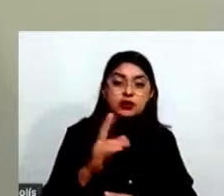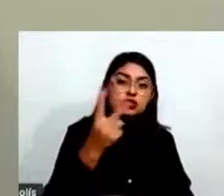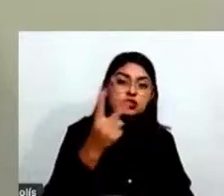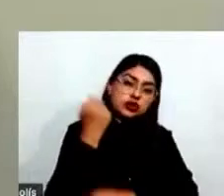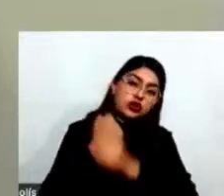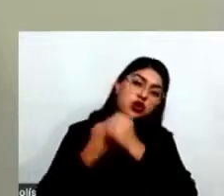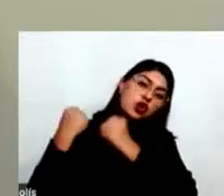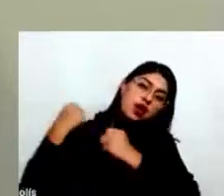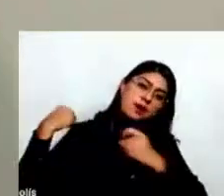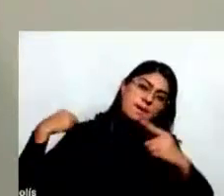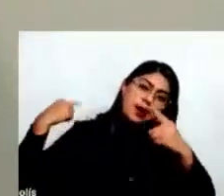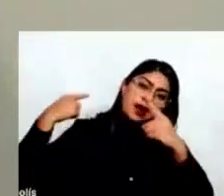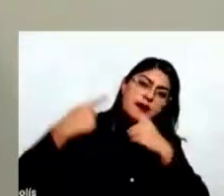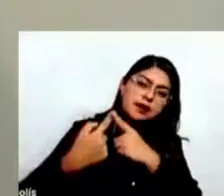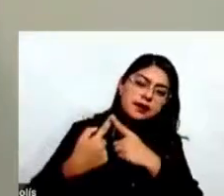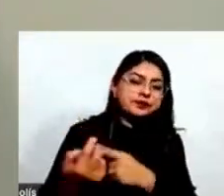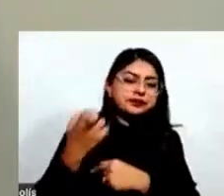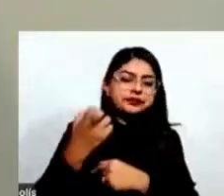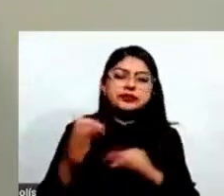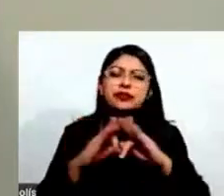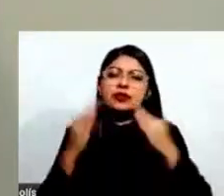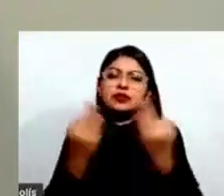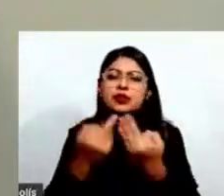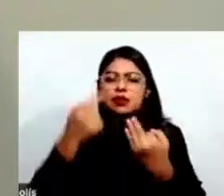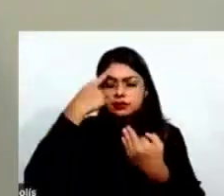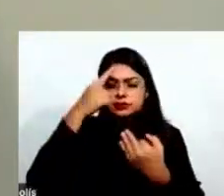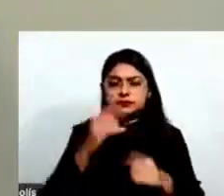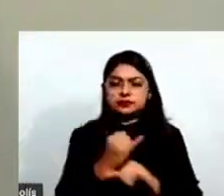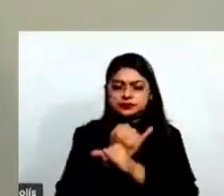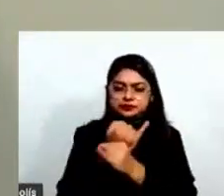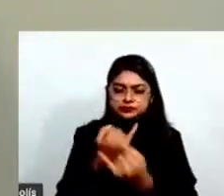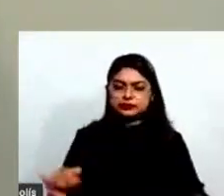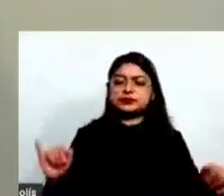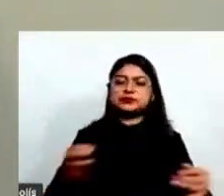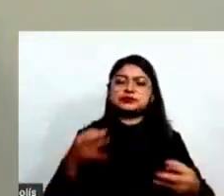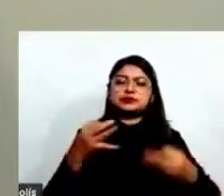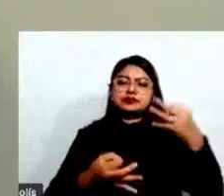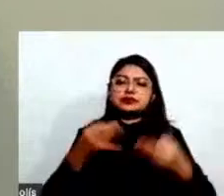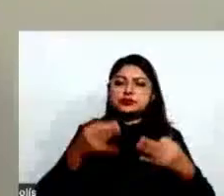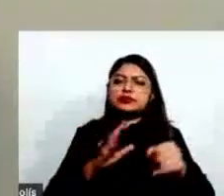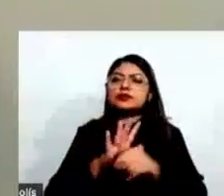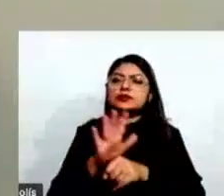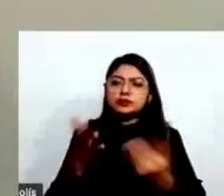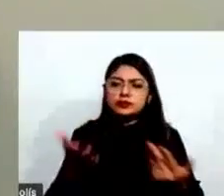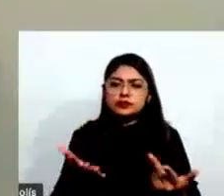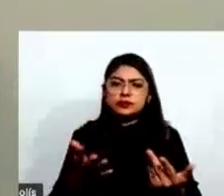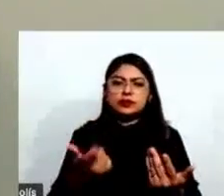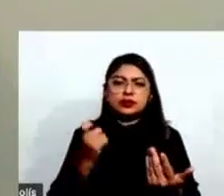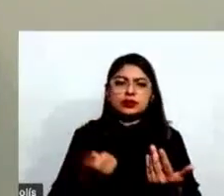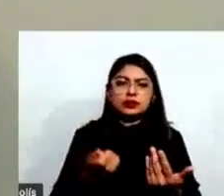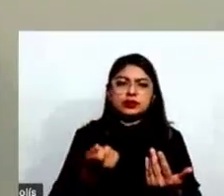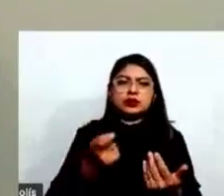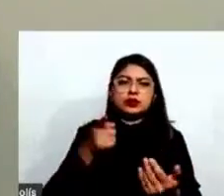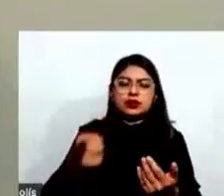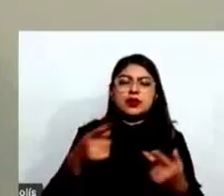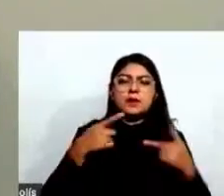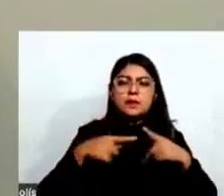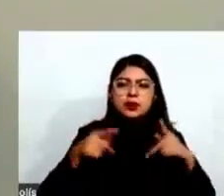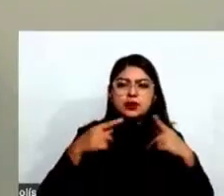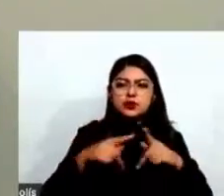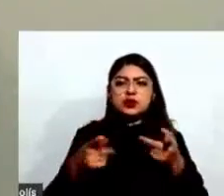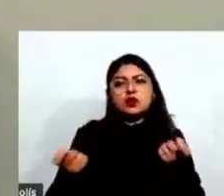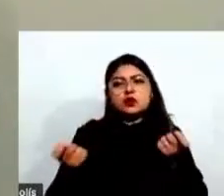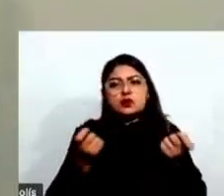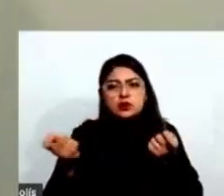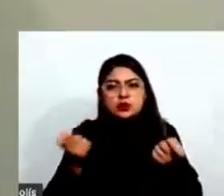la independencia judicial ha sido justamente la inamovilidad de sus integrantes, entendida como